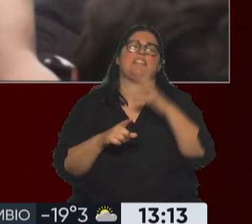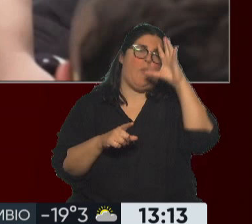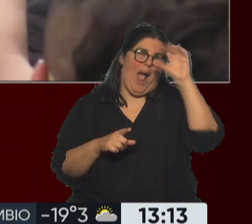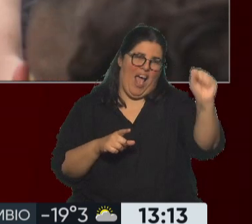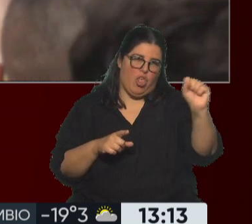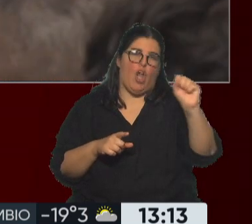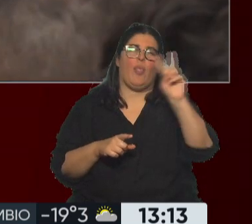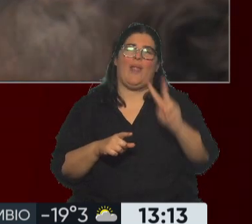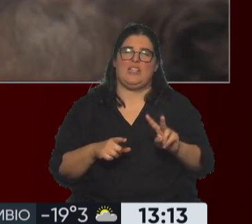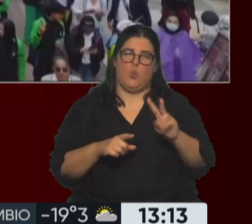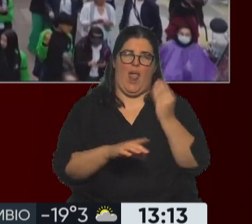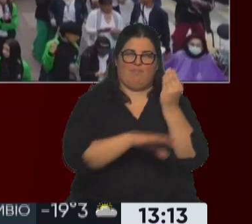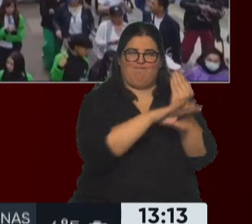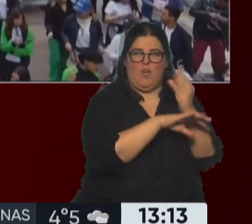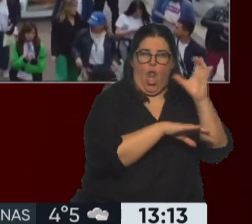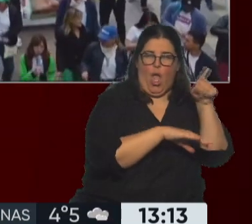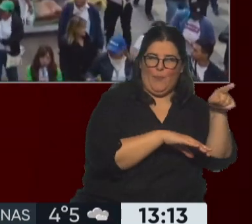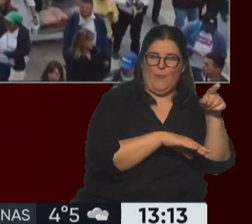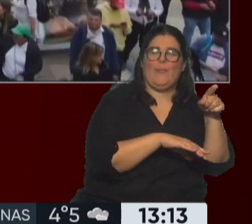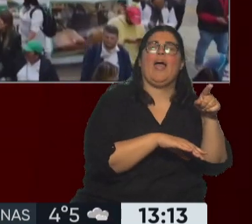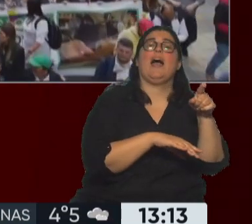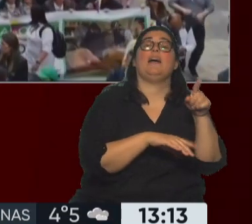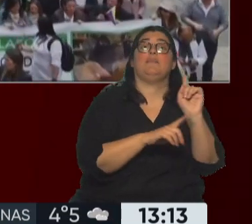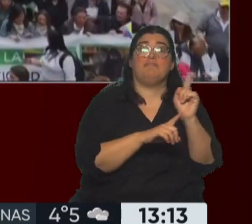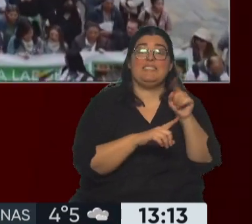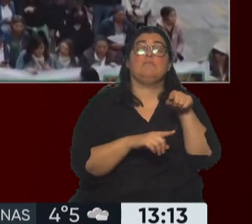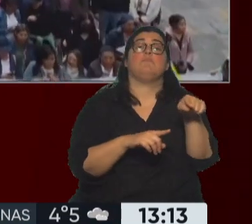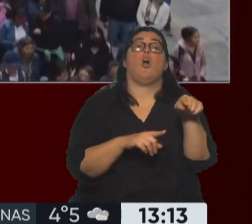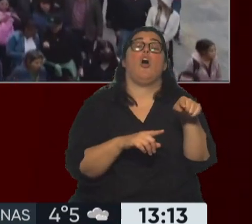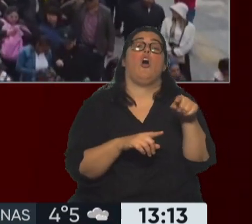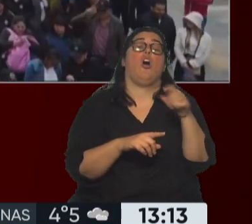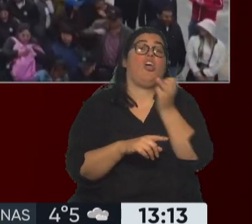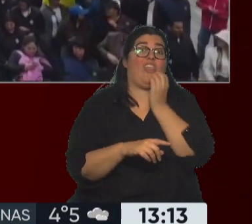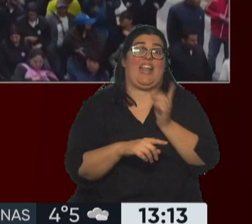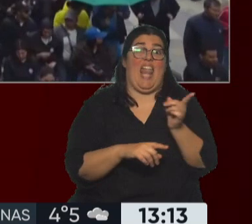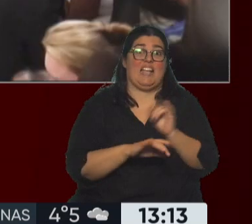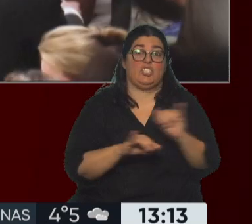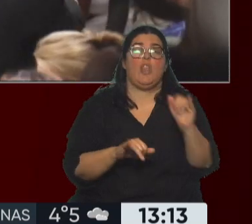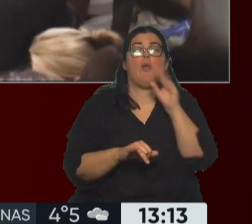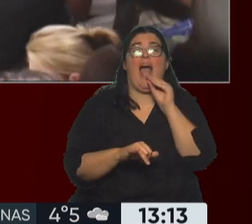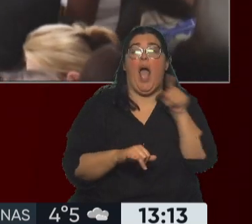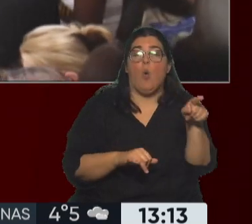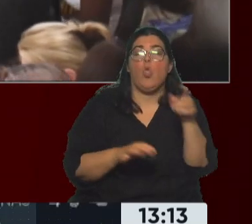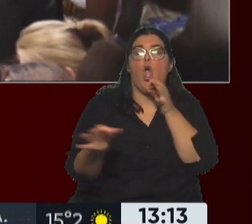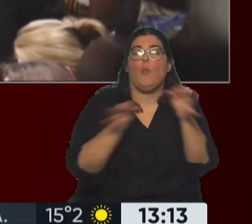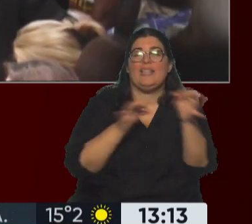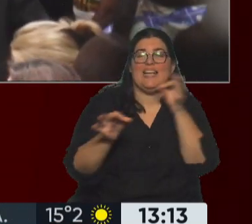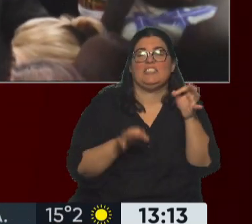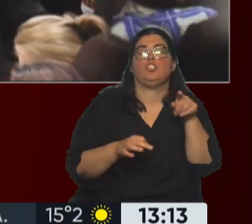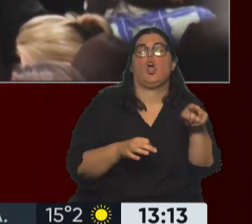Colombia, Benedetti, que justamente a partir de ese que se había desatado en relación a unos audios y a una conversación